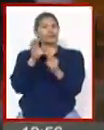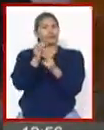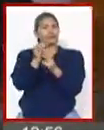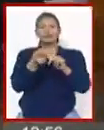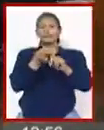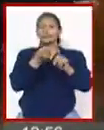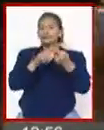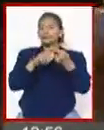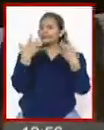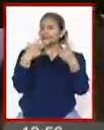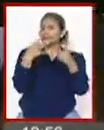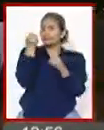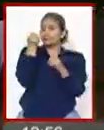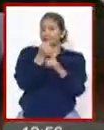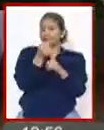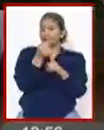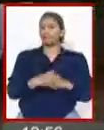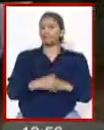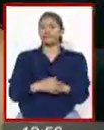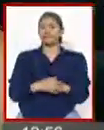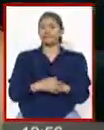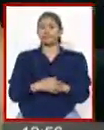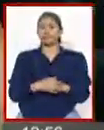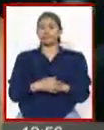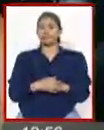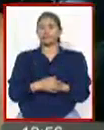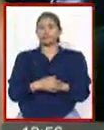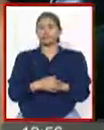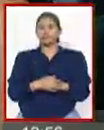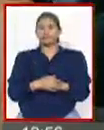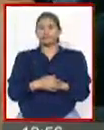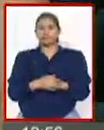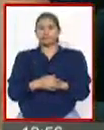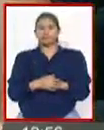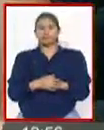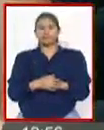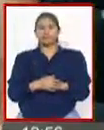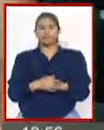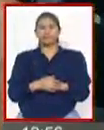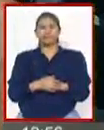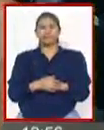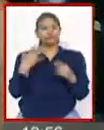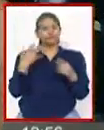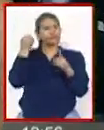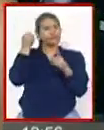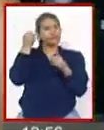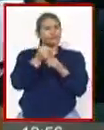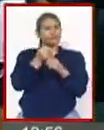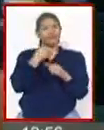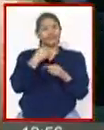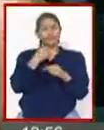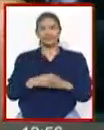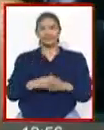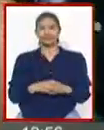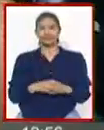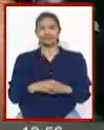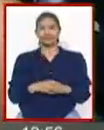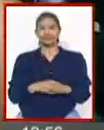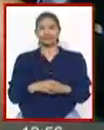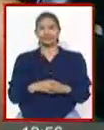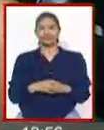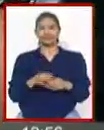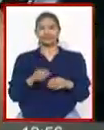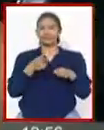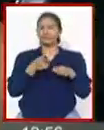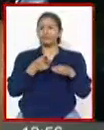amigo le han dado, ¿no? Porque yo me miré nomás así de lado, ¿no? Pero a él le han dado directamente y sí, le han